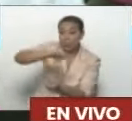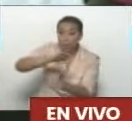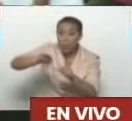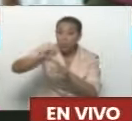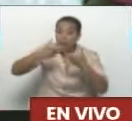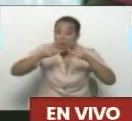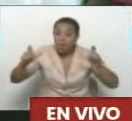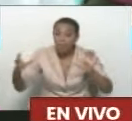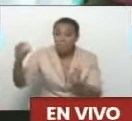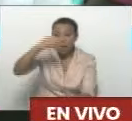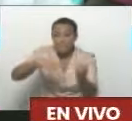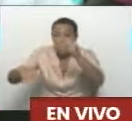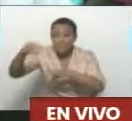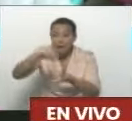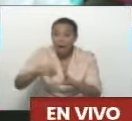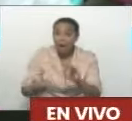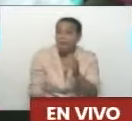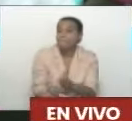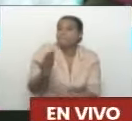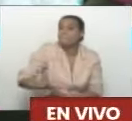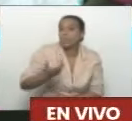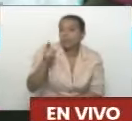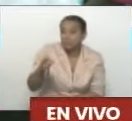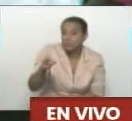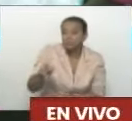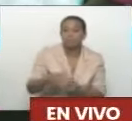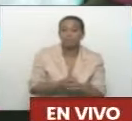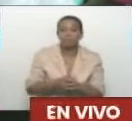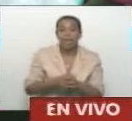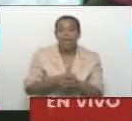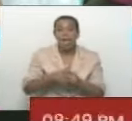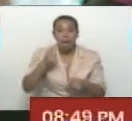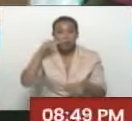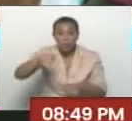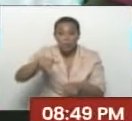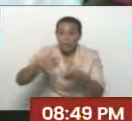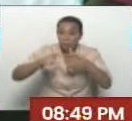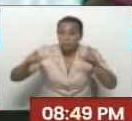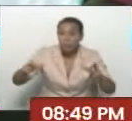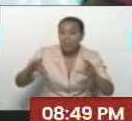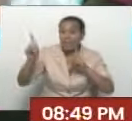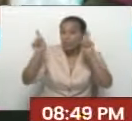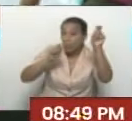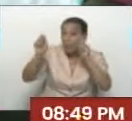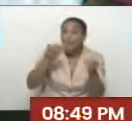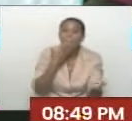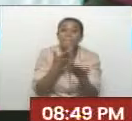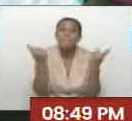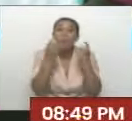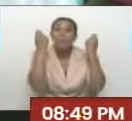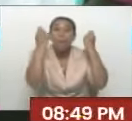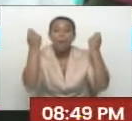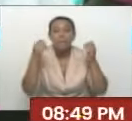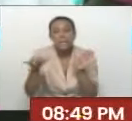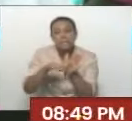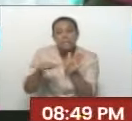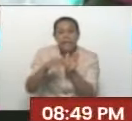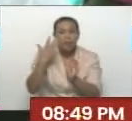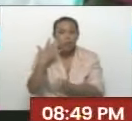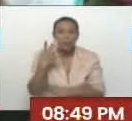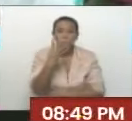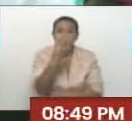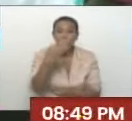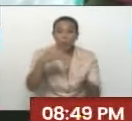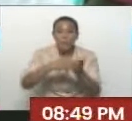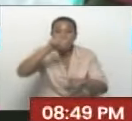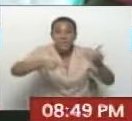en general es el elemento fundamental. El Guaguancó de Colores también tiene una dimensión de turismo. Hemos recibido cerca de